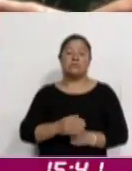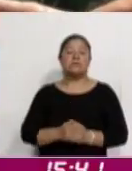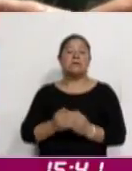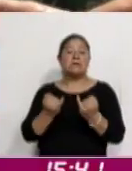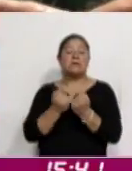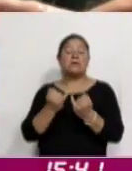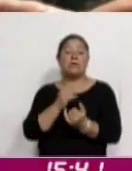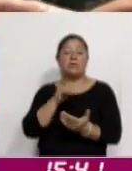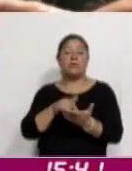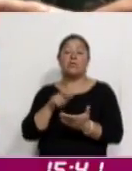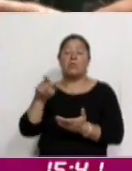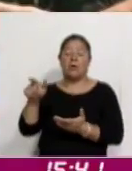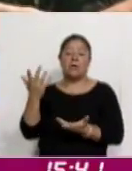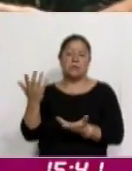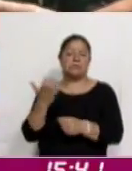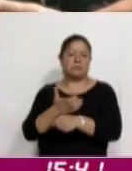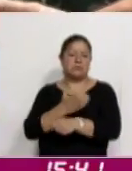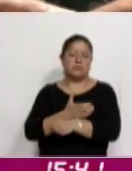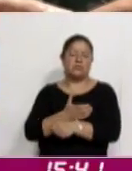nos gusten acompañar.